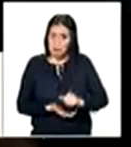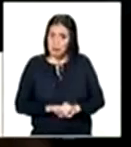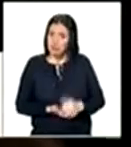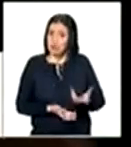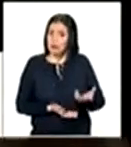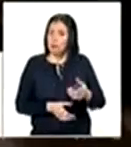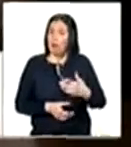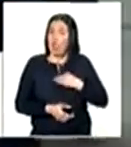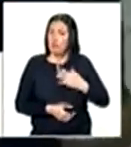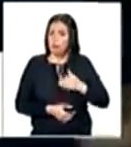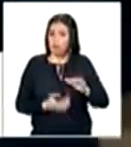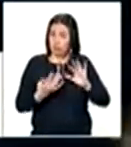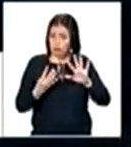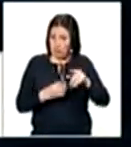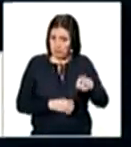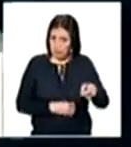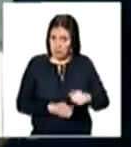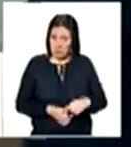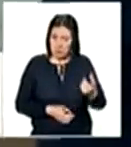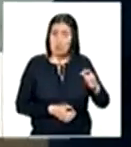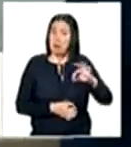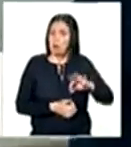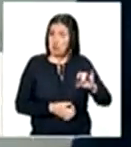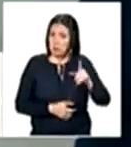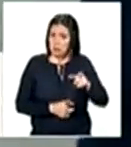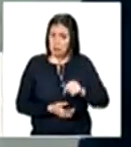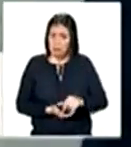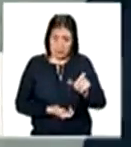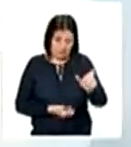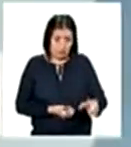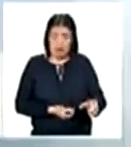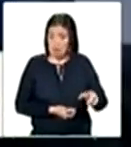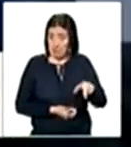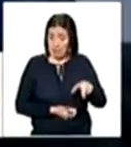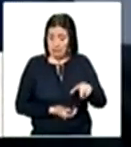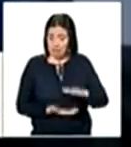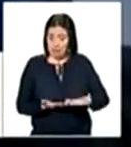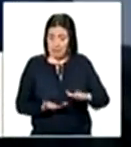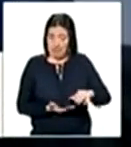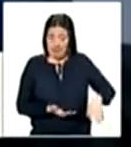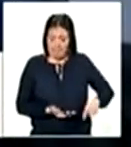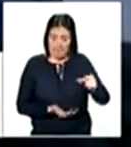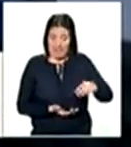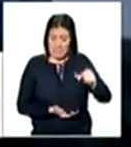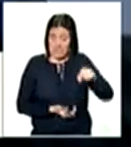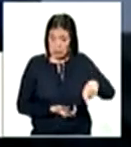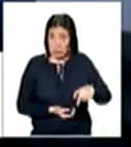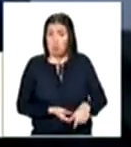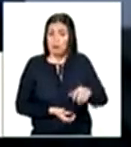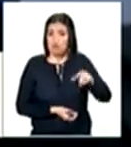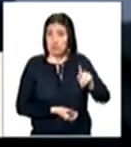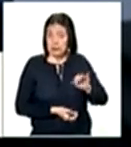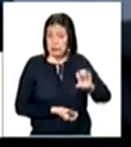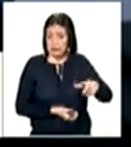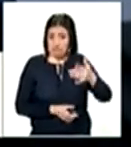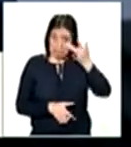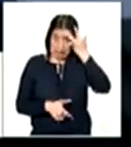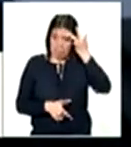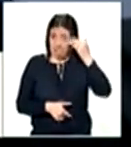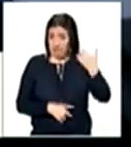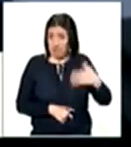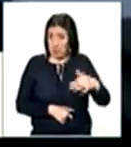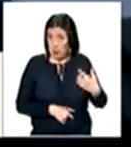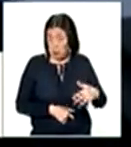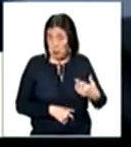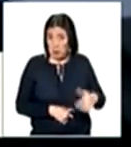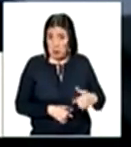de 9 años de edad, fue la beneficiada. Trixie es una perrita que cursaba con una enfermedad que generaba que